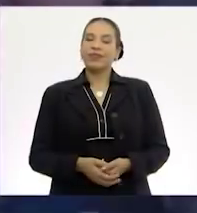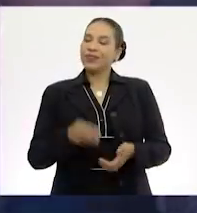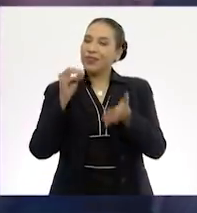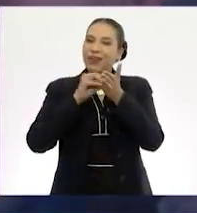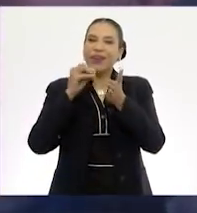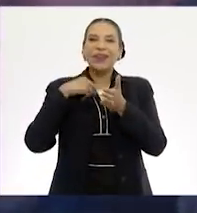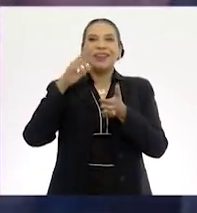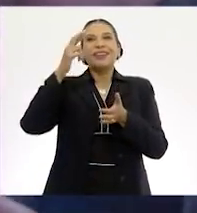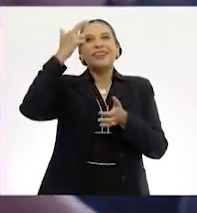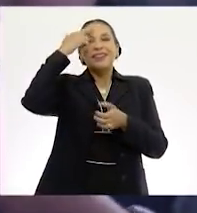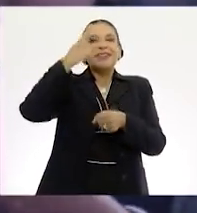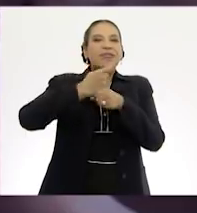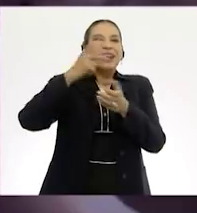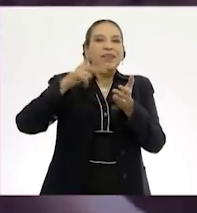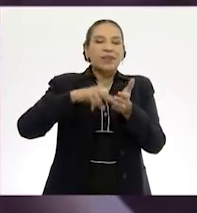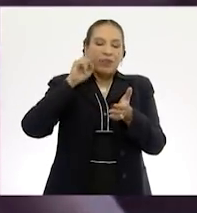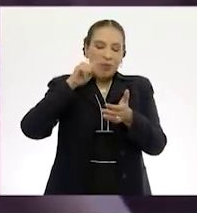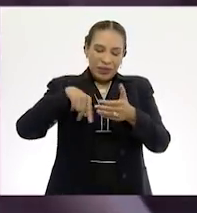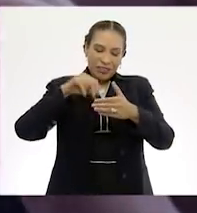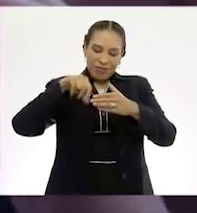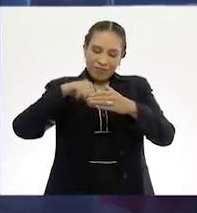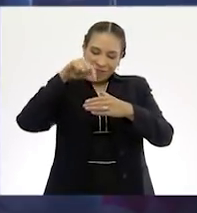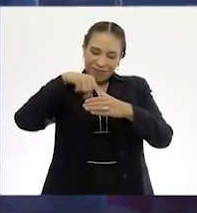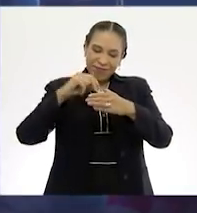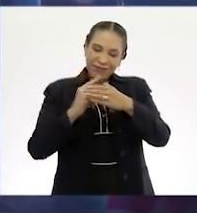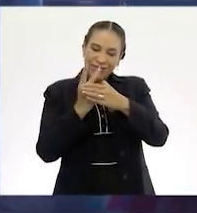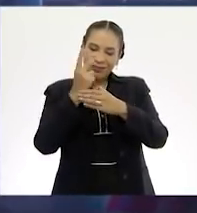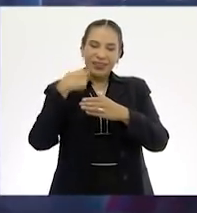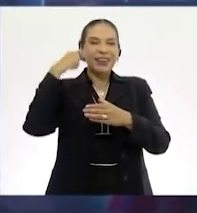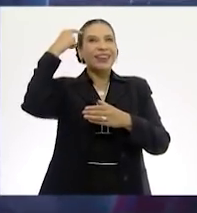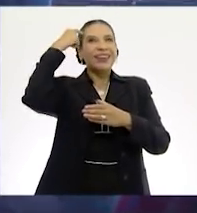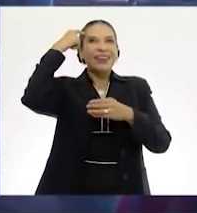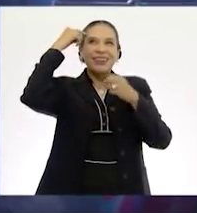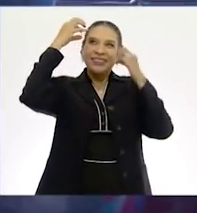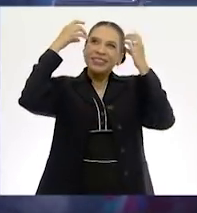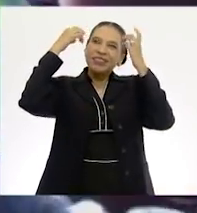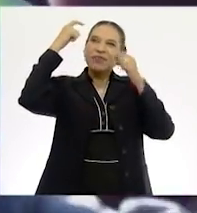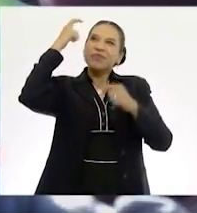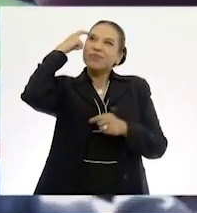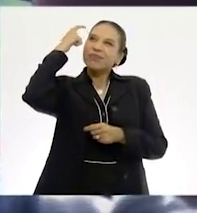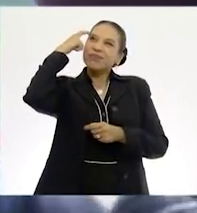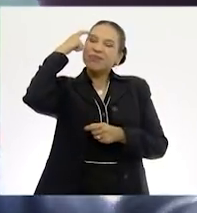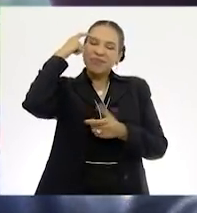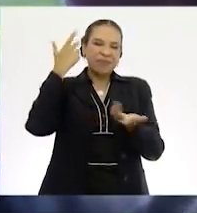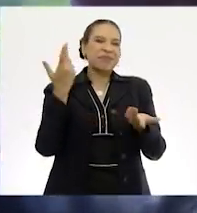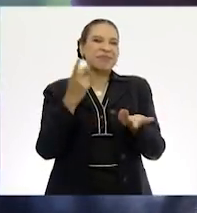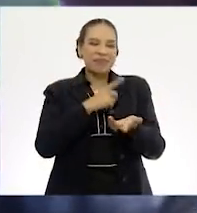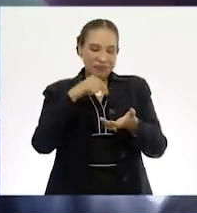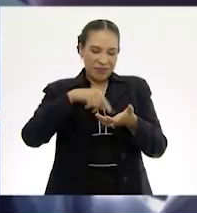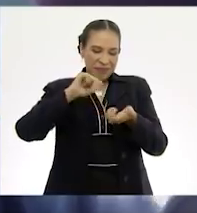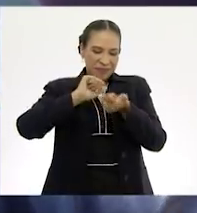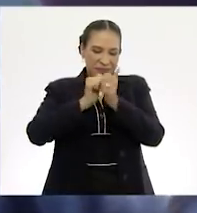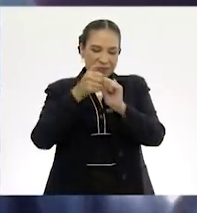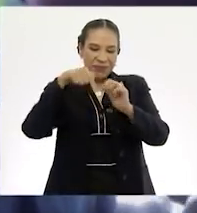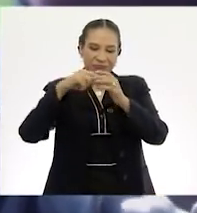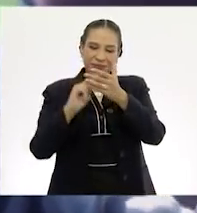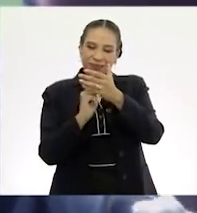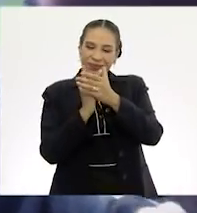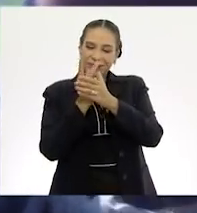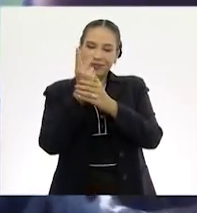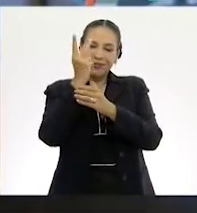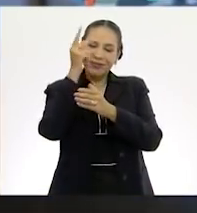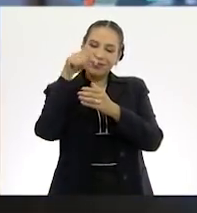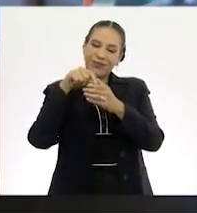Todavía me acuerdo la primera vez que vi germinar una plantita y en mi cabeza solo podía pensar qué tenía que pasar en él para que